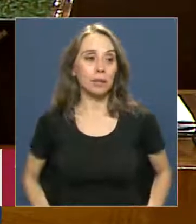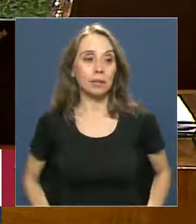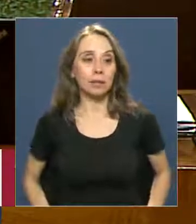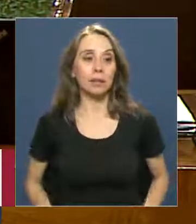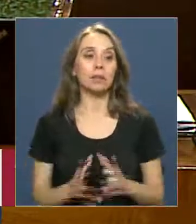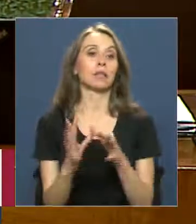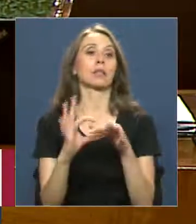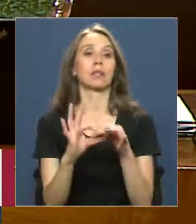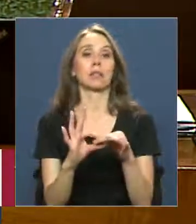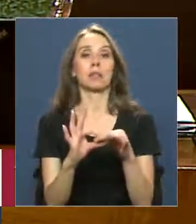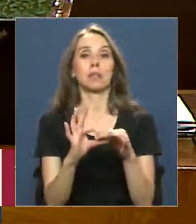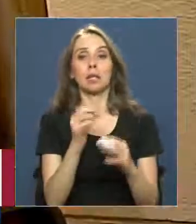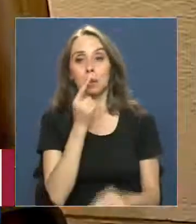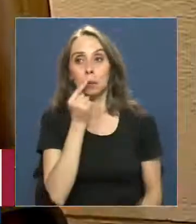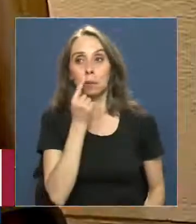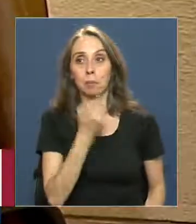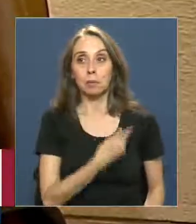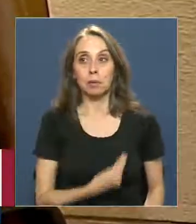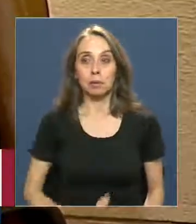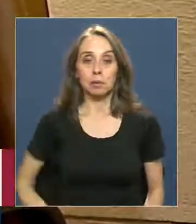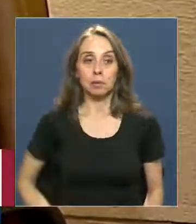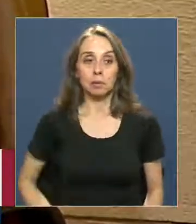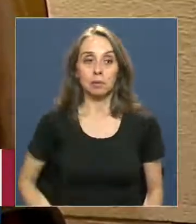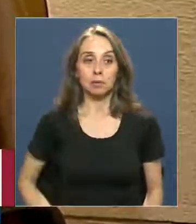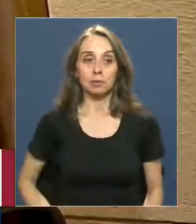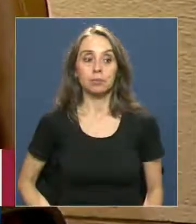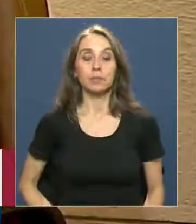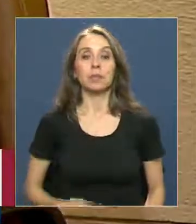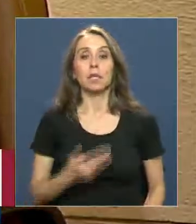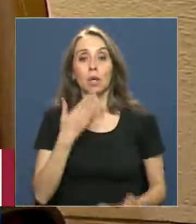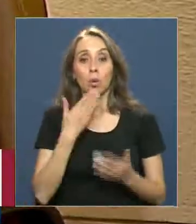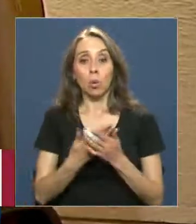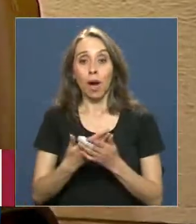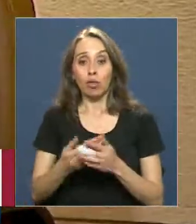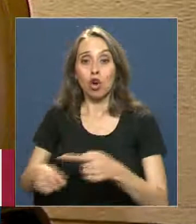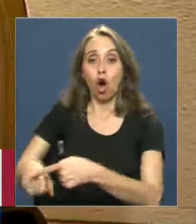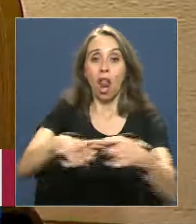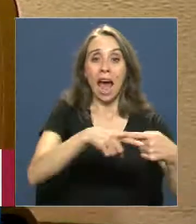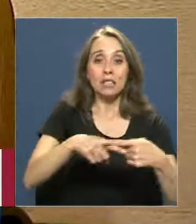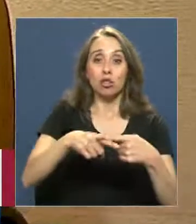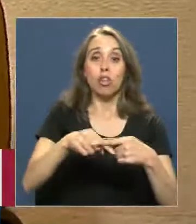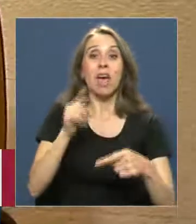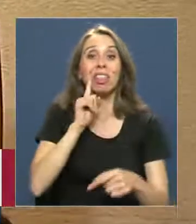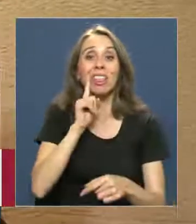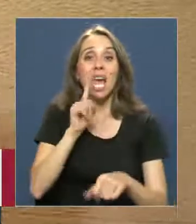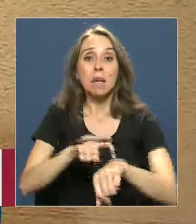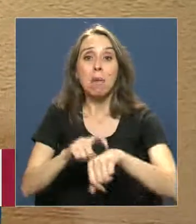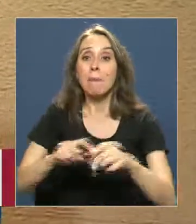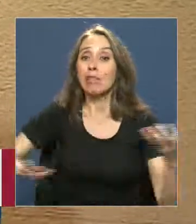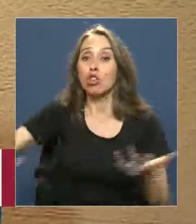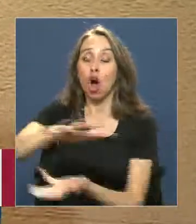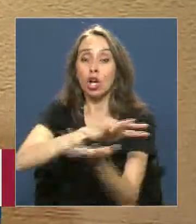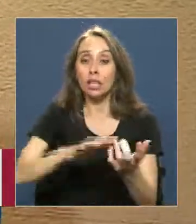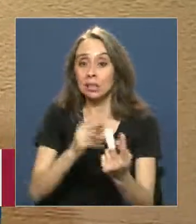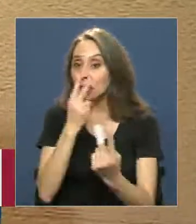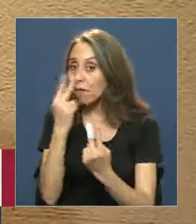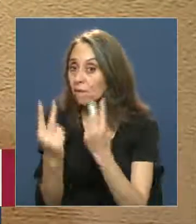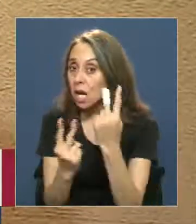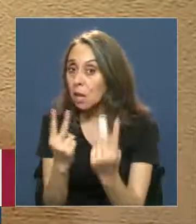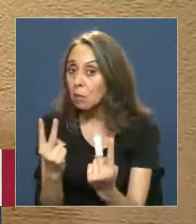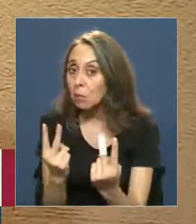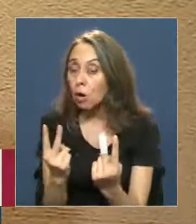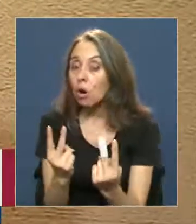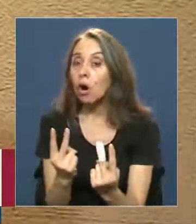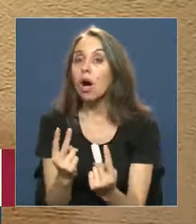Muchas gracias, presidente. En contextos sociales de crisis, hemos visto cómo al mismo tiempo se evidencia